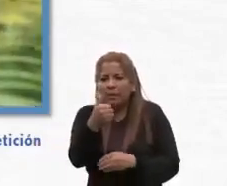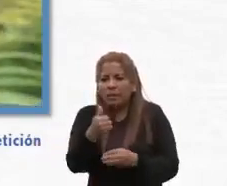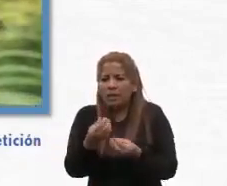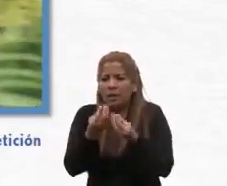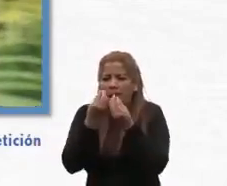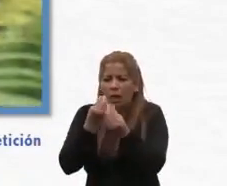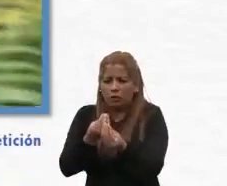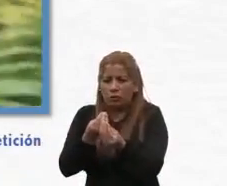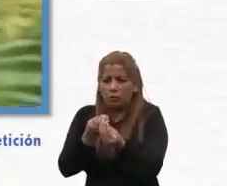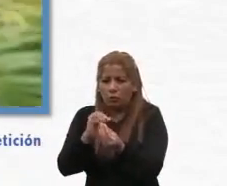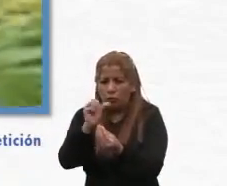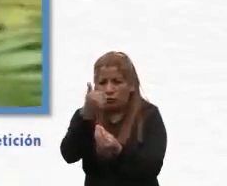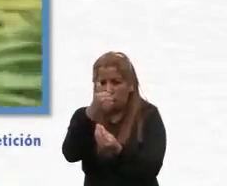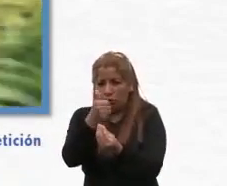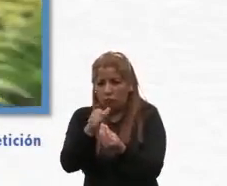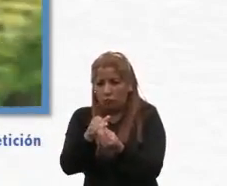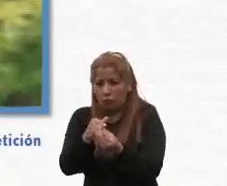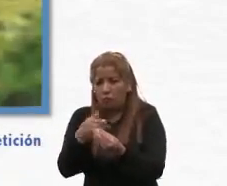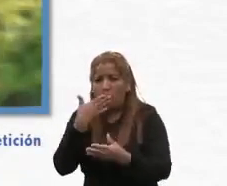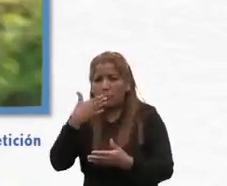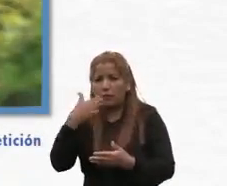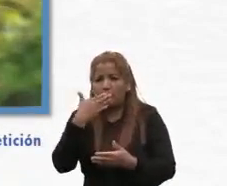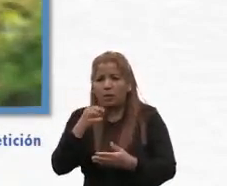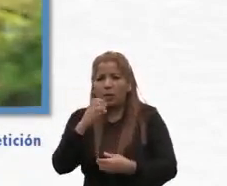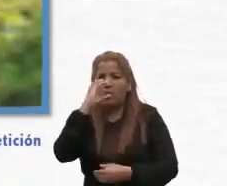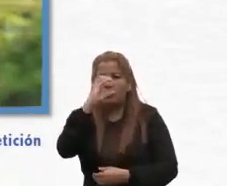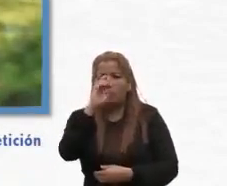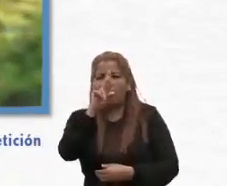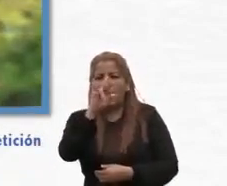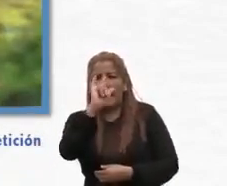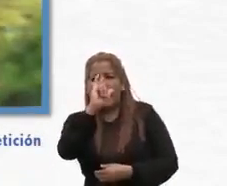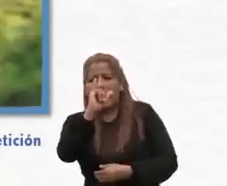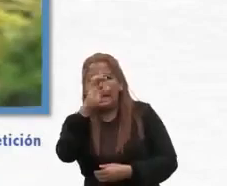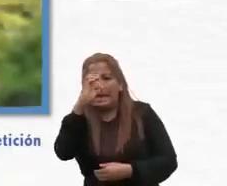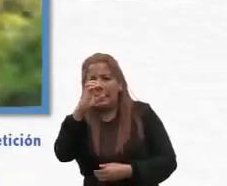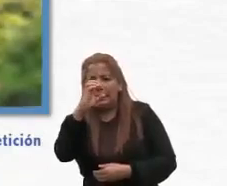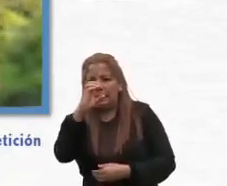caso reúnen al Consejo Regional Indígena del Cauca CRIC, dispuestos para